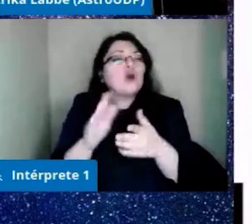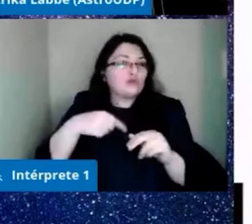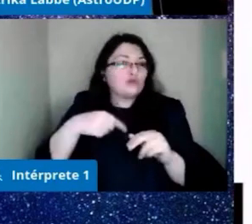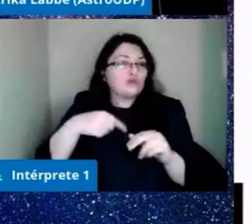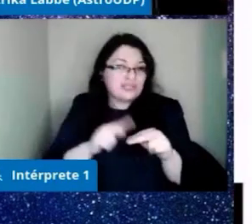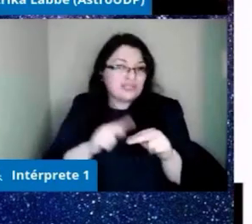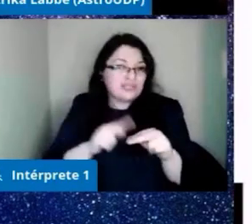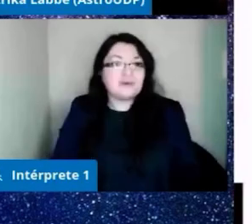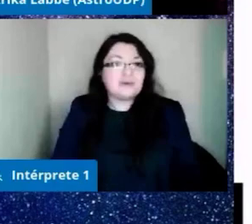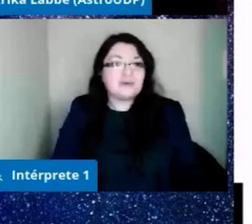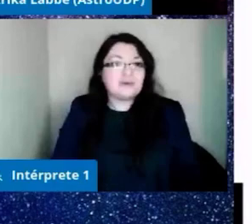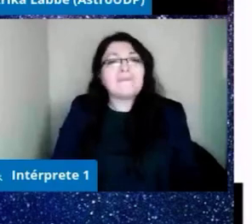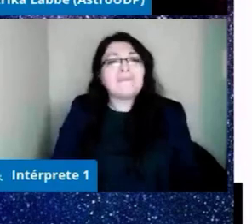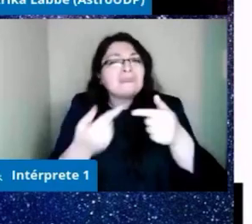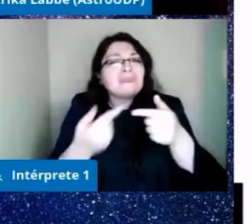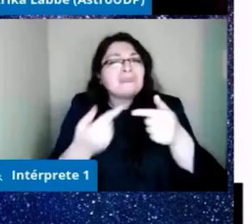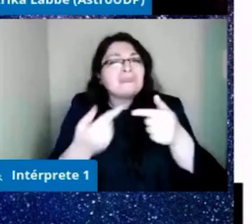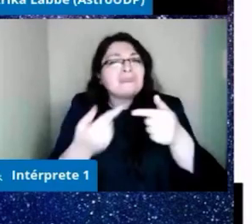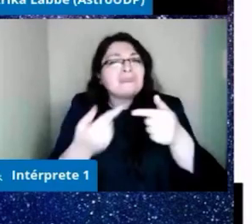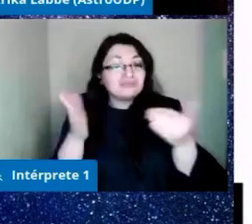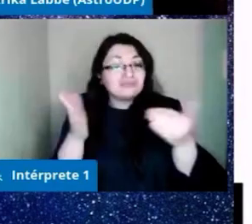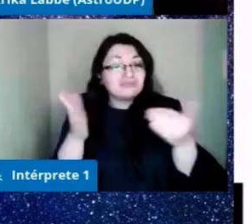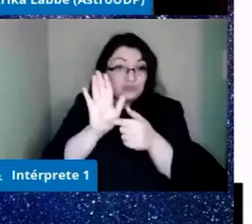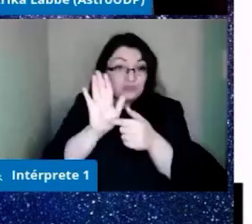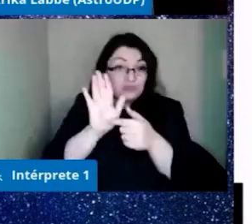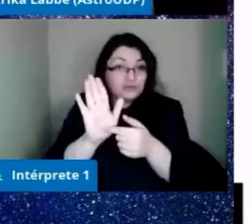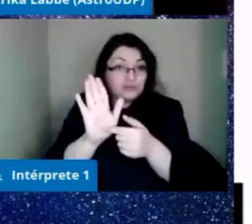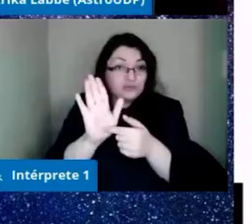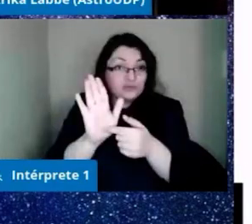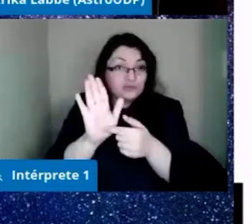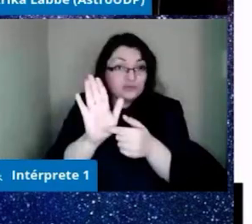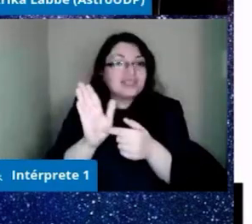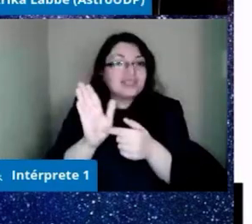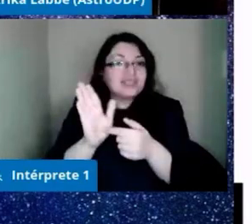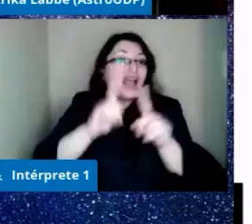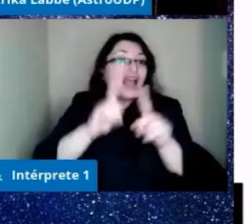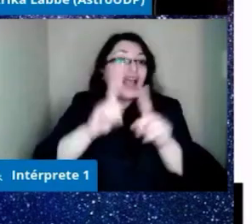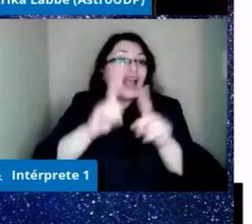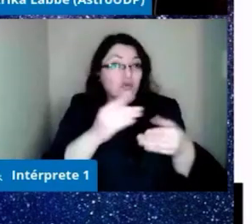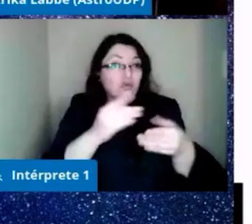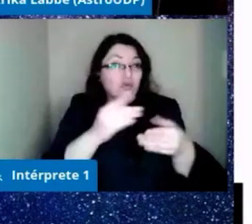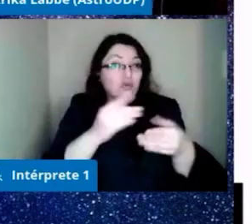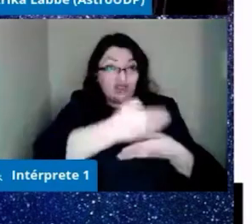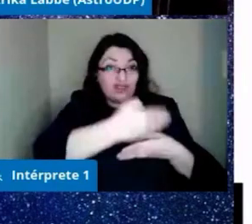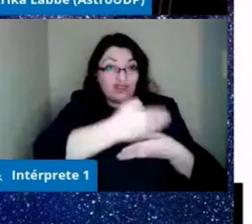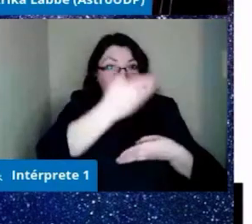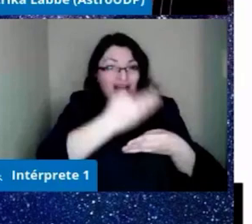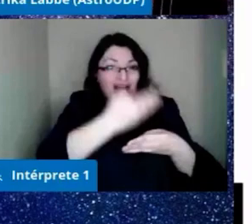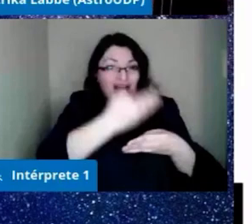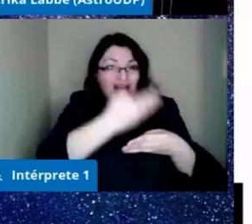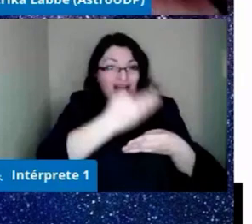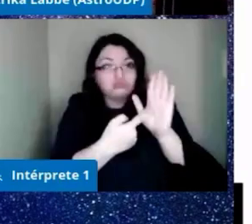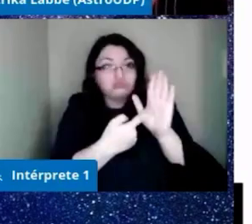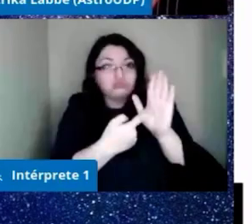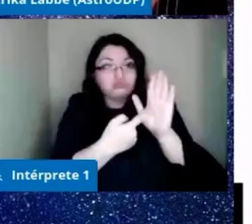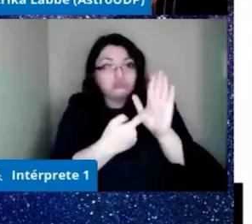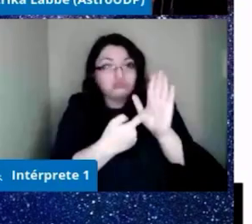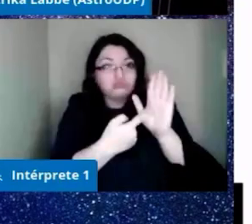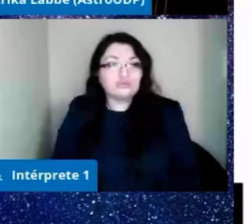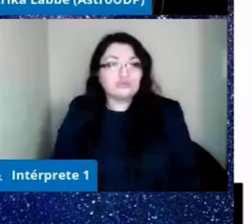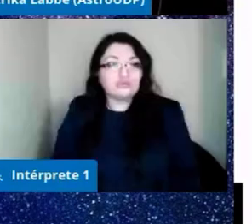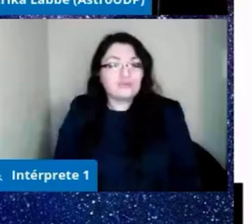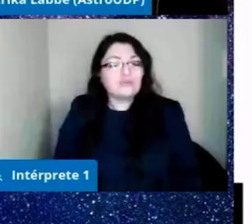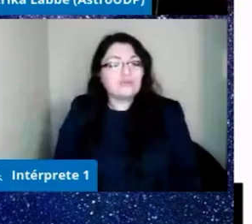solamente demuestra algunos de los artículos que han salido en diarios, notas muy